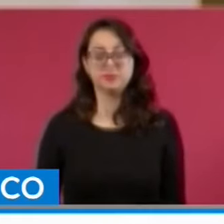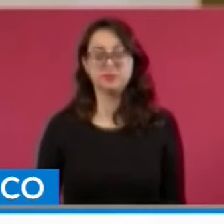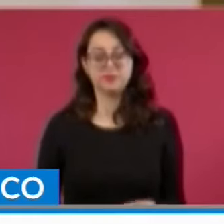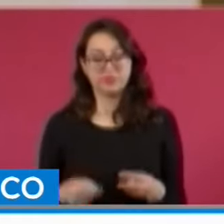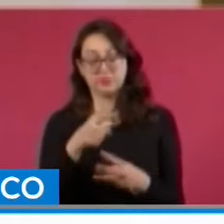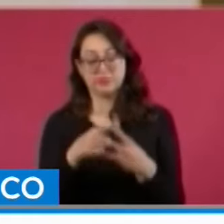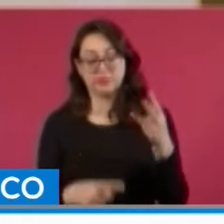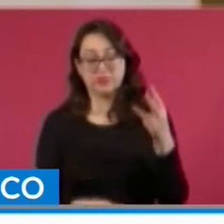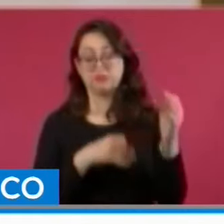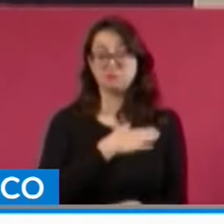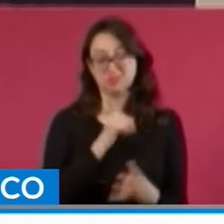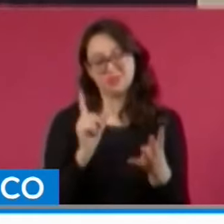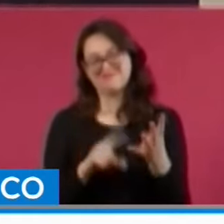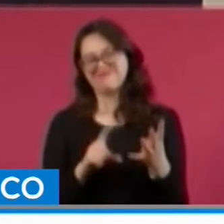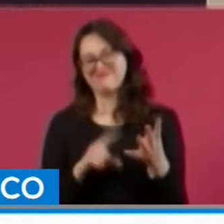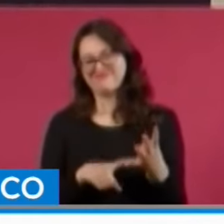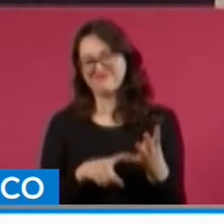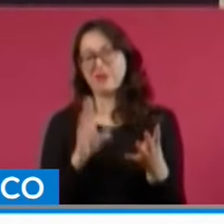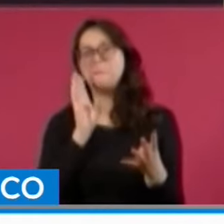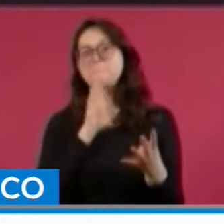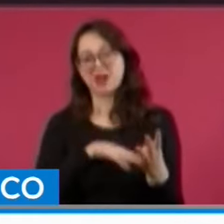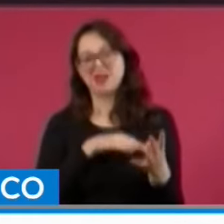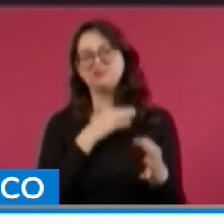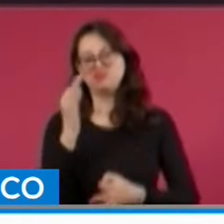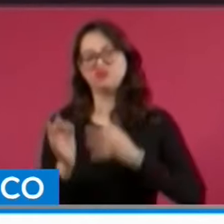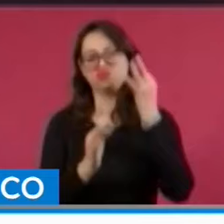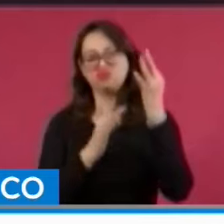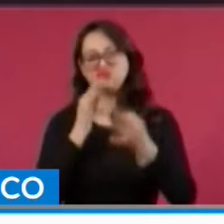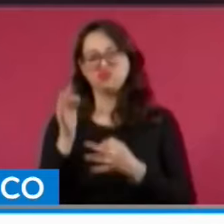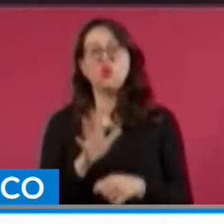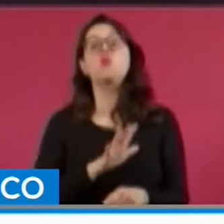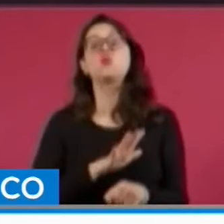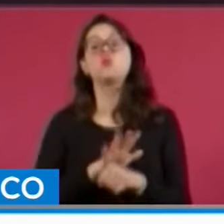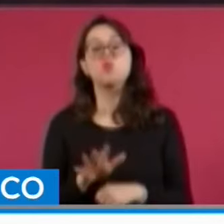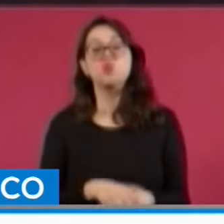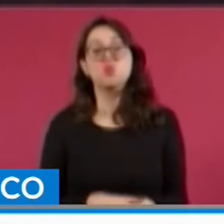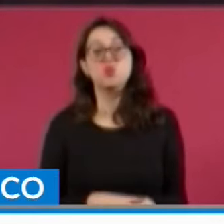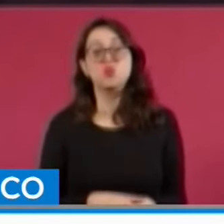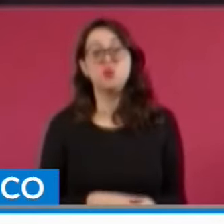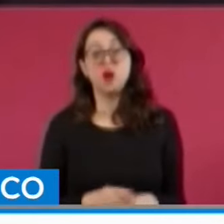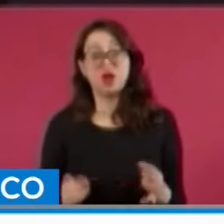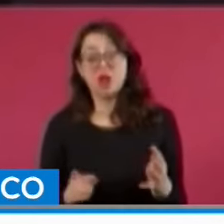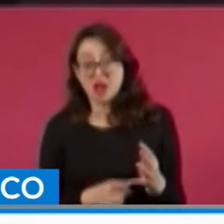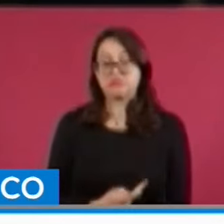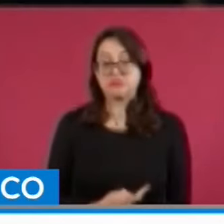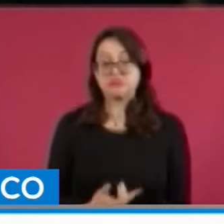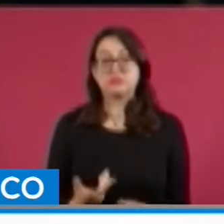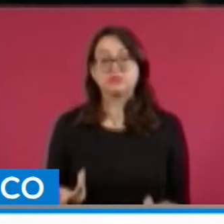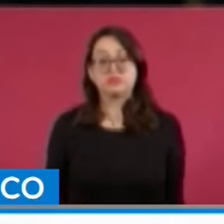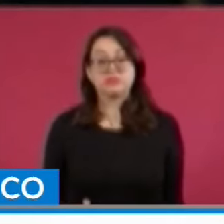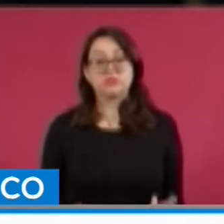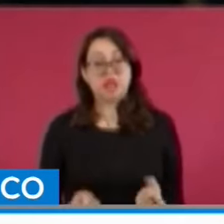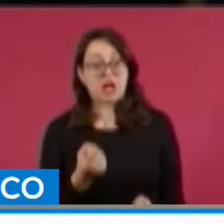se cerró también en gran medida luego de que el Departamento de Justicia desestimara acusaciones contra el exsecretario de la Defensa,